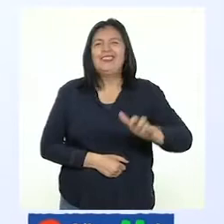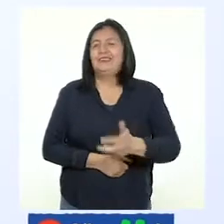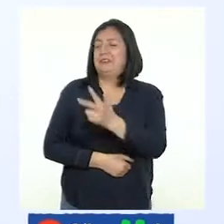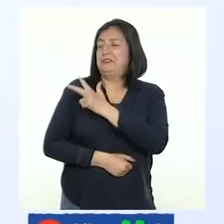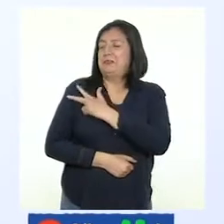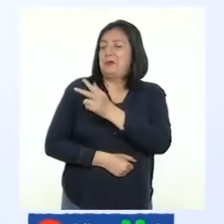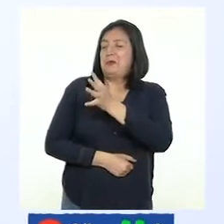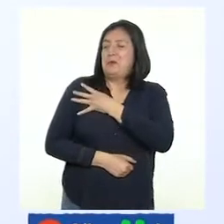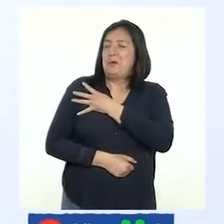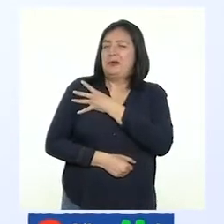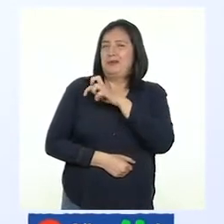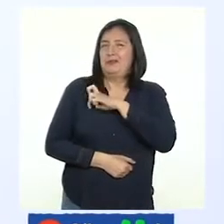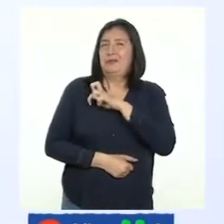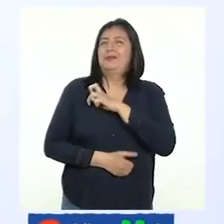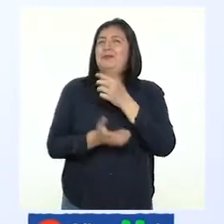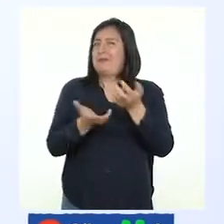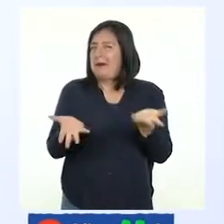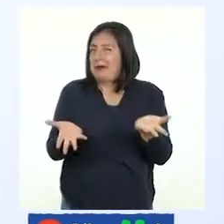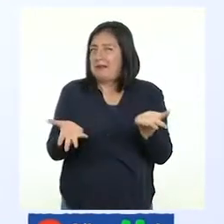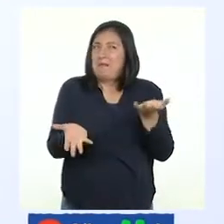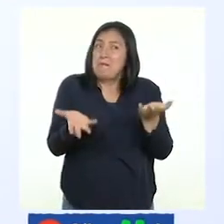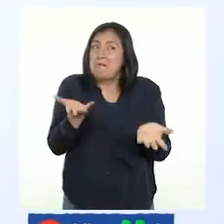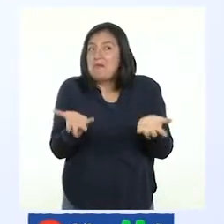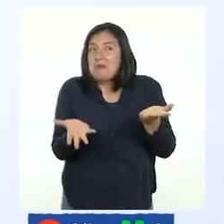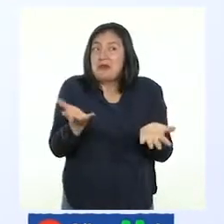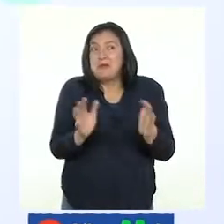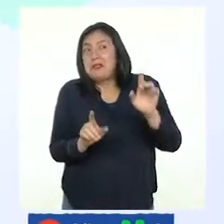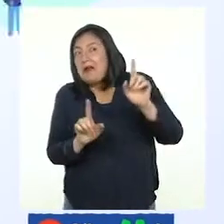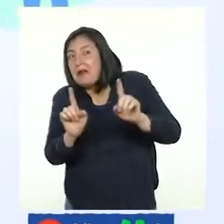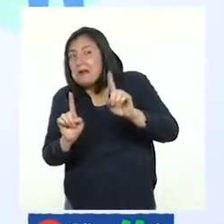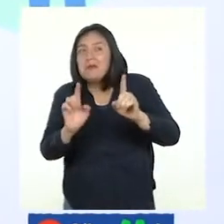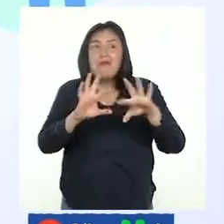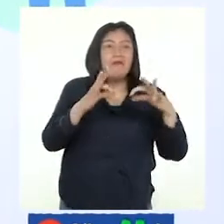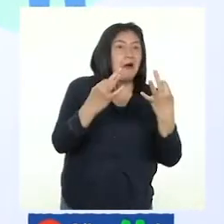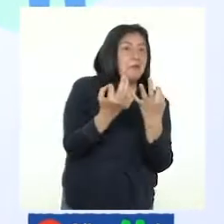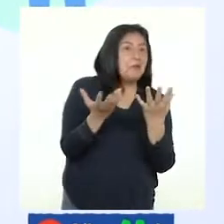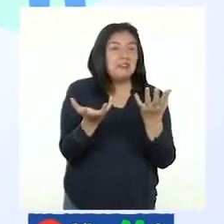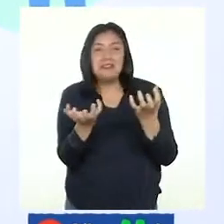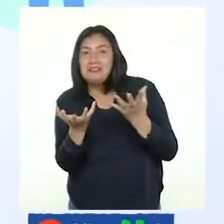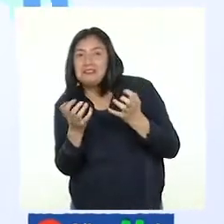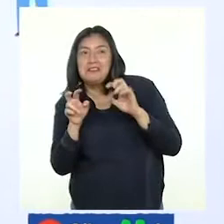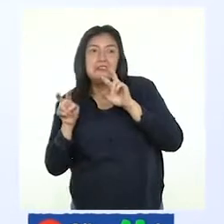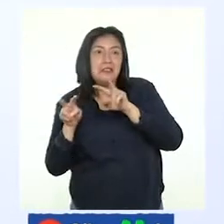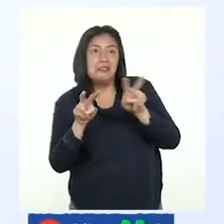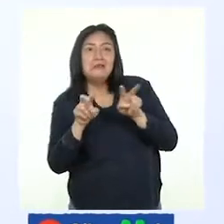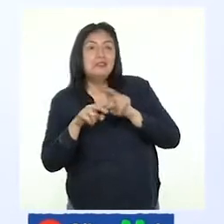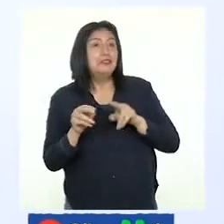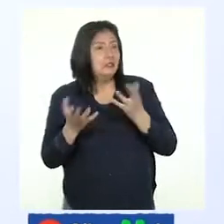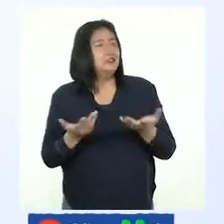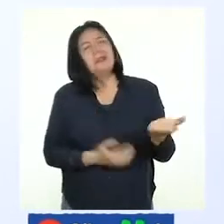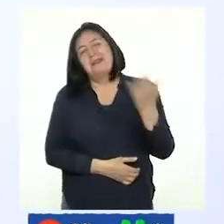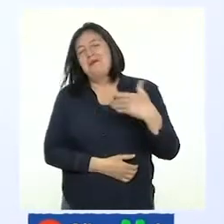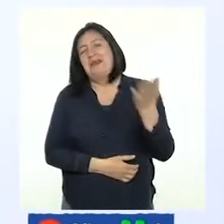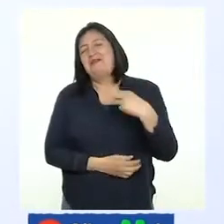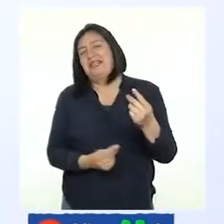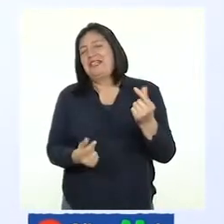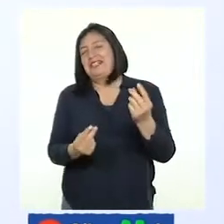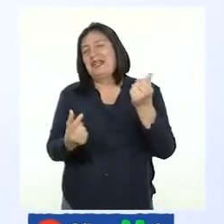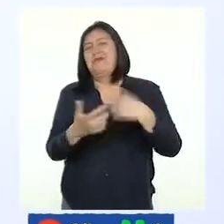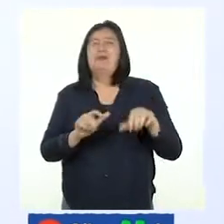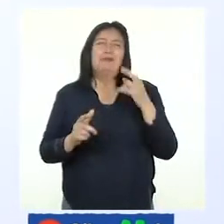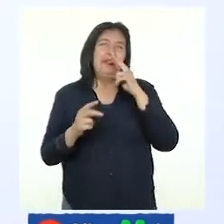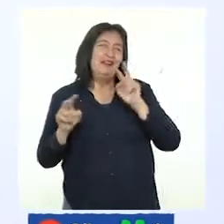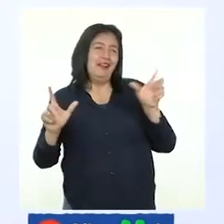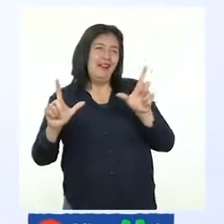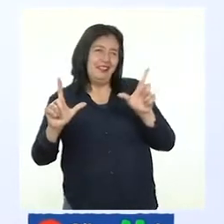de tercer y cuarto grado de primaria. Si tienen por ahí algún familiar que pueda ver el programa con ustedes, que venga rapidito a ver la